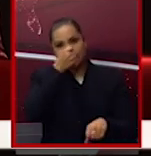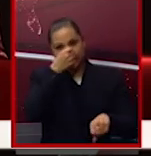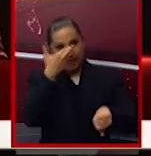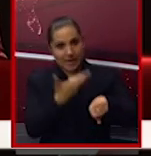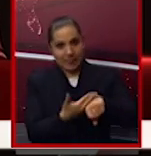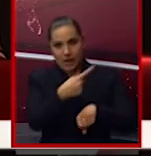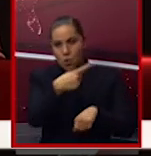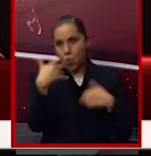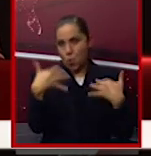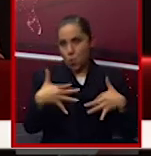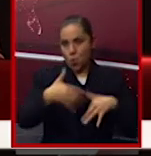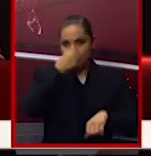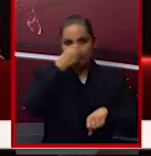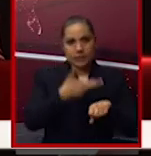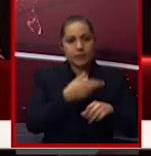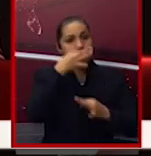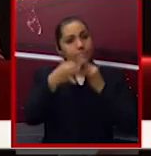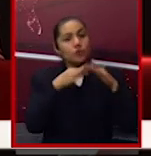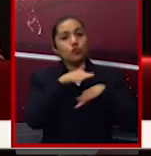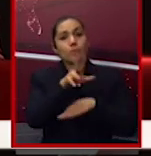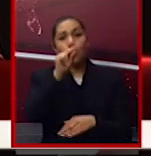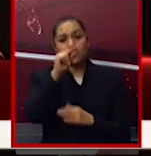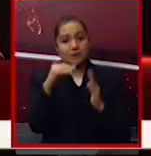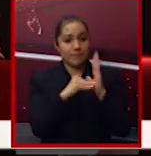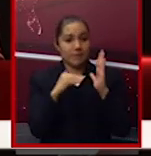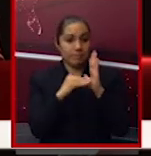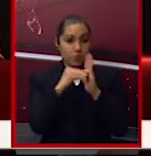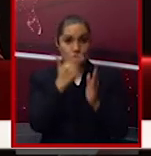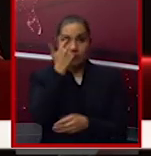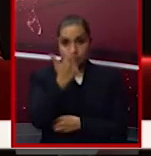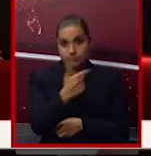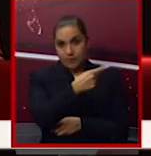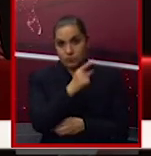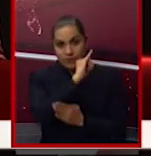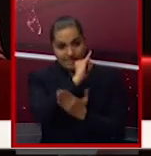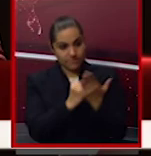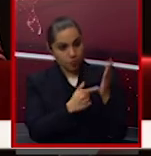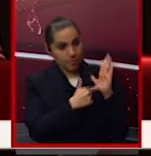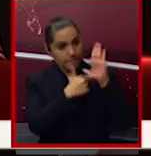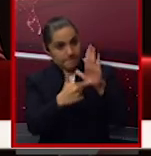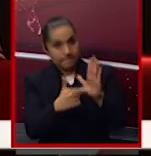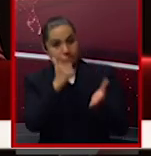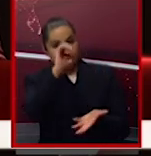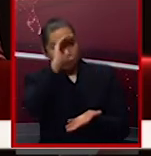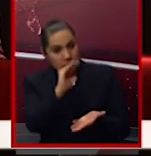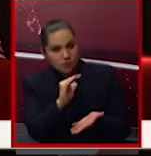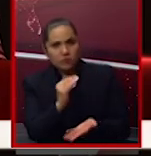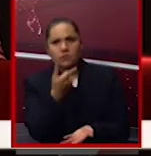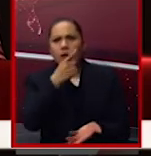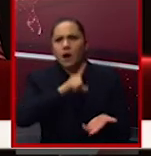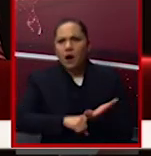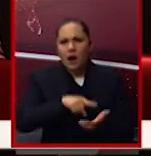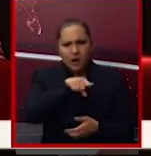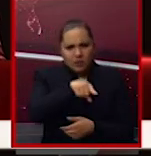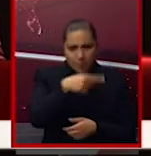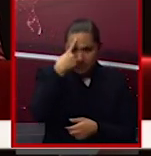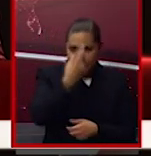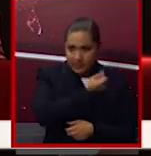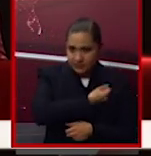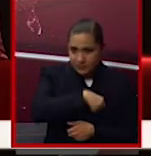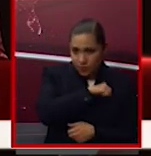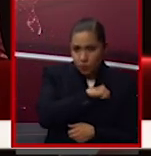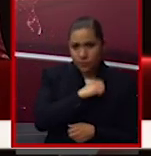secretario, un recorte de 80,000 millones de pesos, no impacte en el gasto destinado de salud y